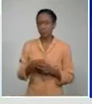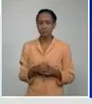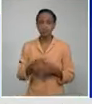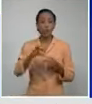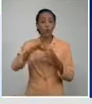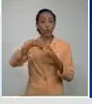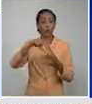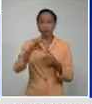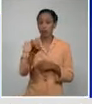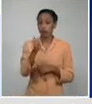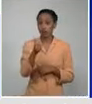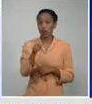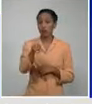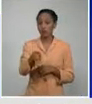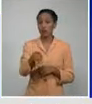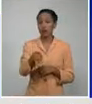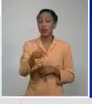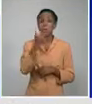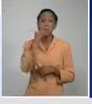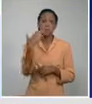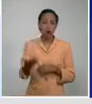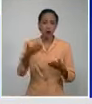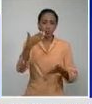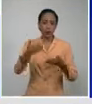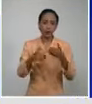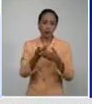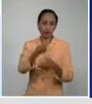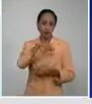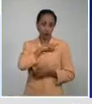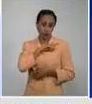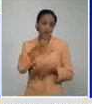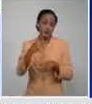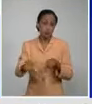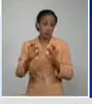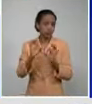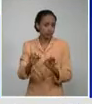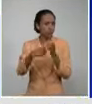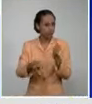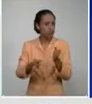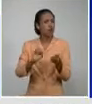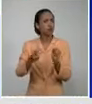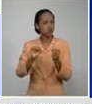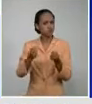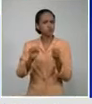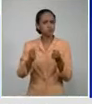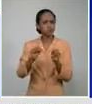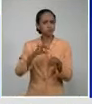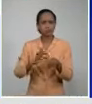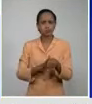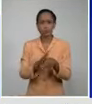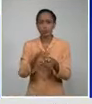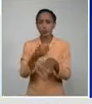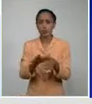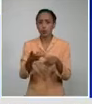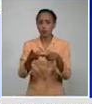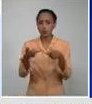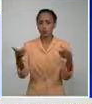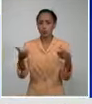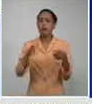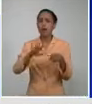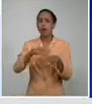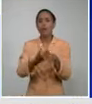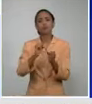más que el día anterior, pero realmente es una provincia que ha mantenido control de la pandemia después del incremento que tuvo. Y